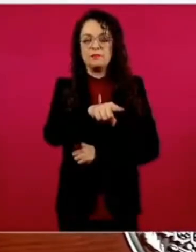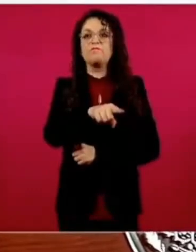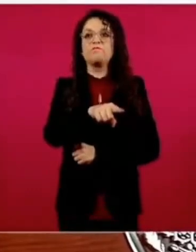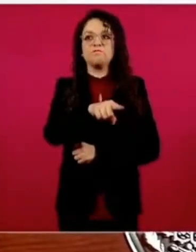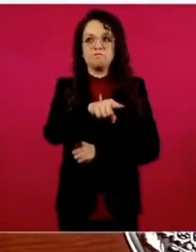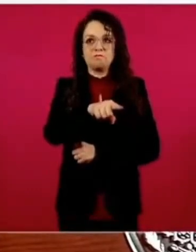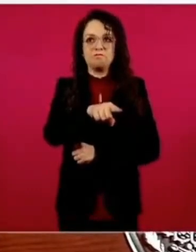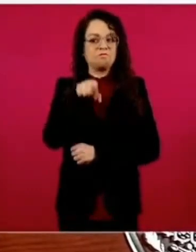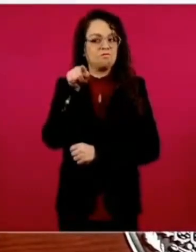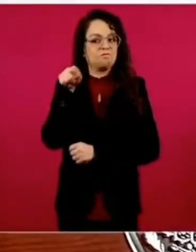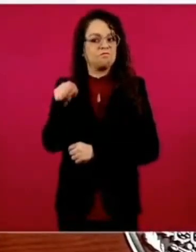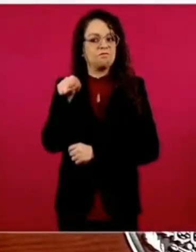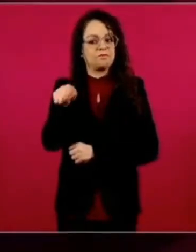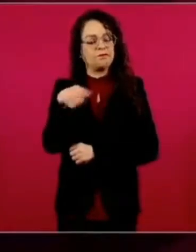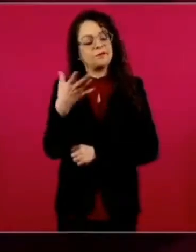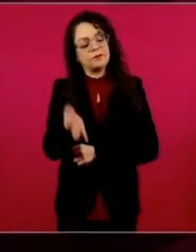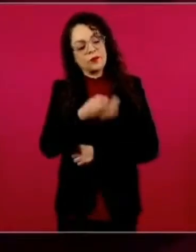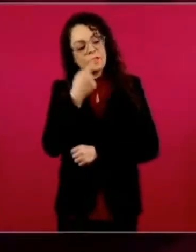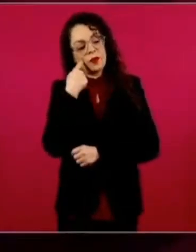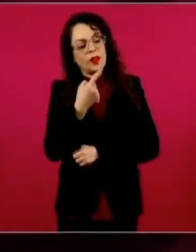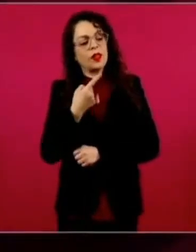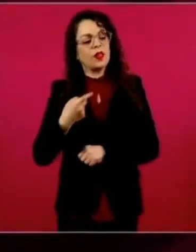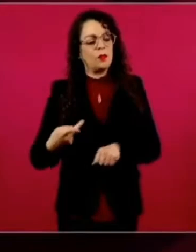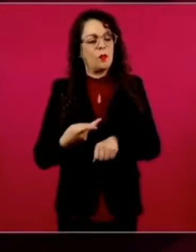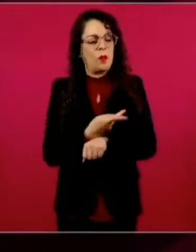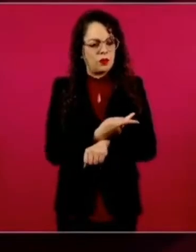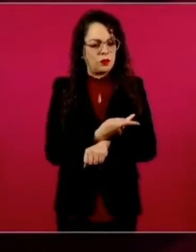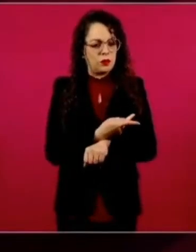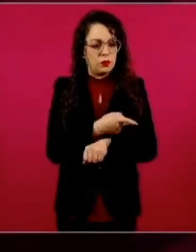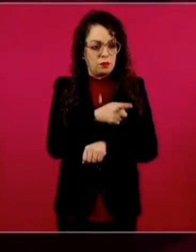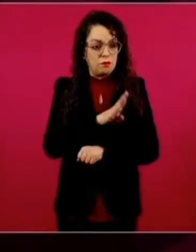los va a juzgar.